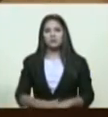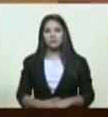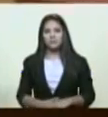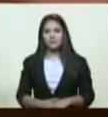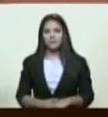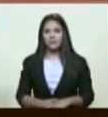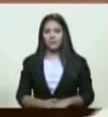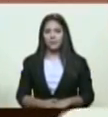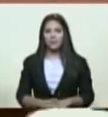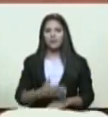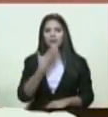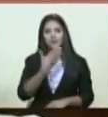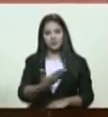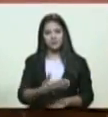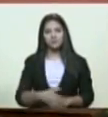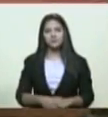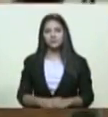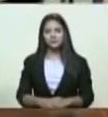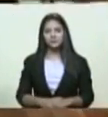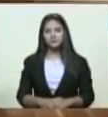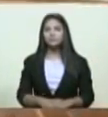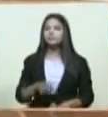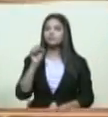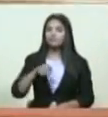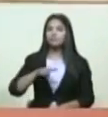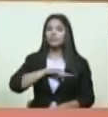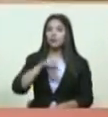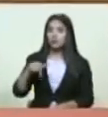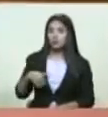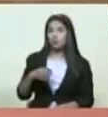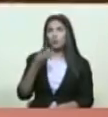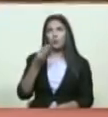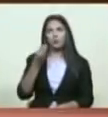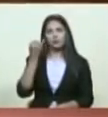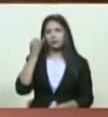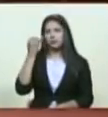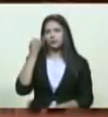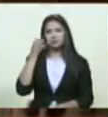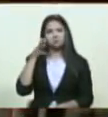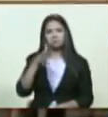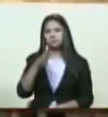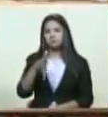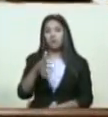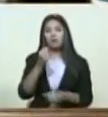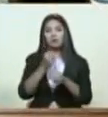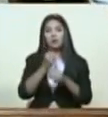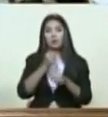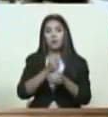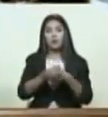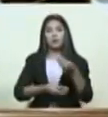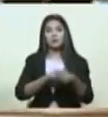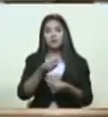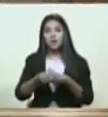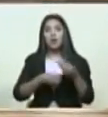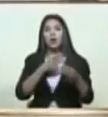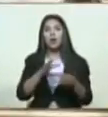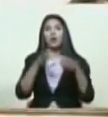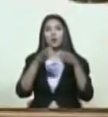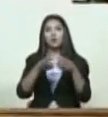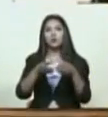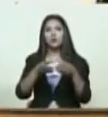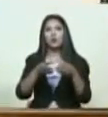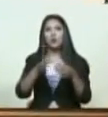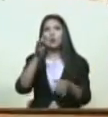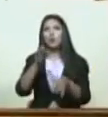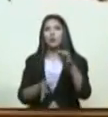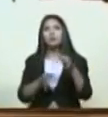Sí, bueno, muchas gracias. Nosotros tenemos grandes expectativas de lo que va, la labor que va a cumplir la Comisión por la Justicia, la